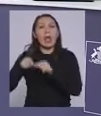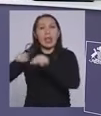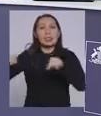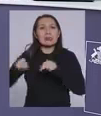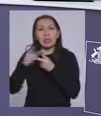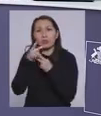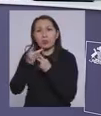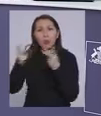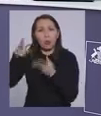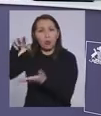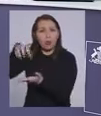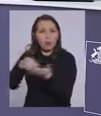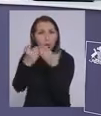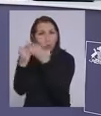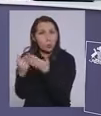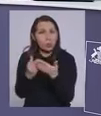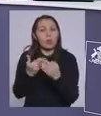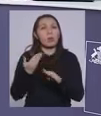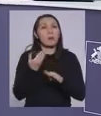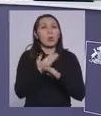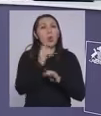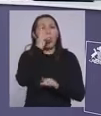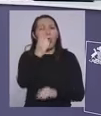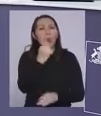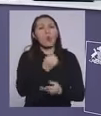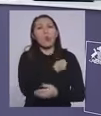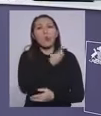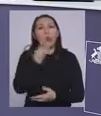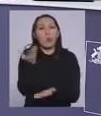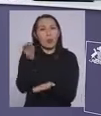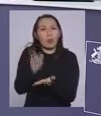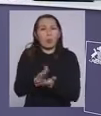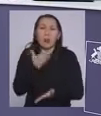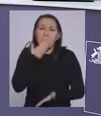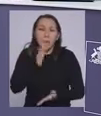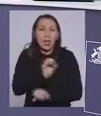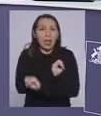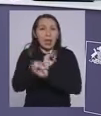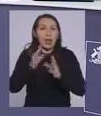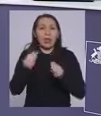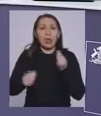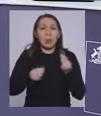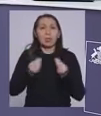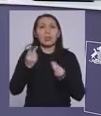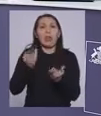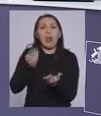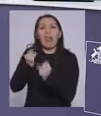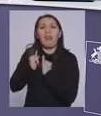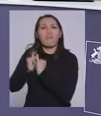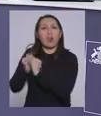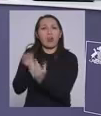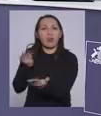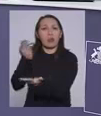Espacio Público pidieron al gobierno informar una sola cifra de fallecidos, esto considerando los dos reportes que hay